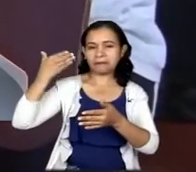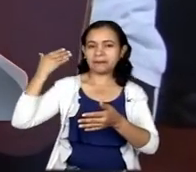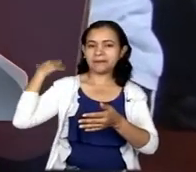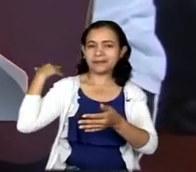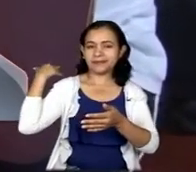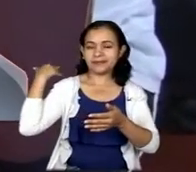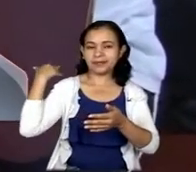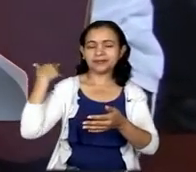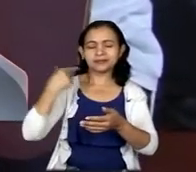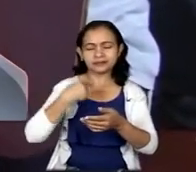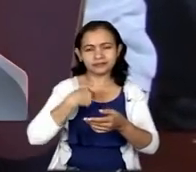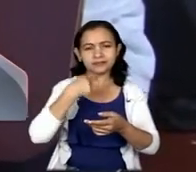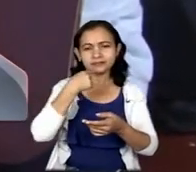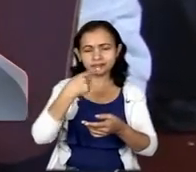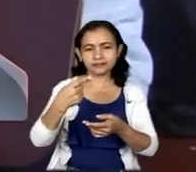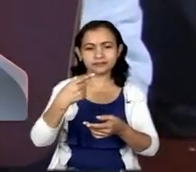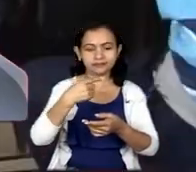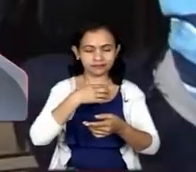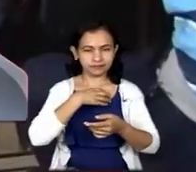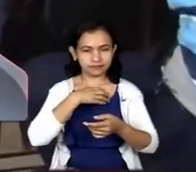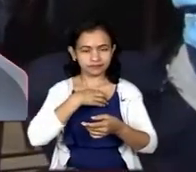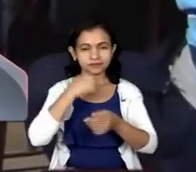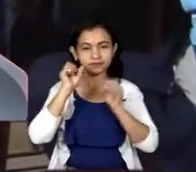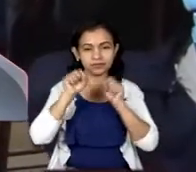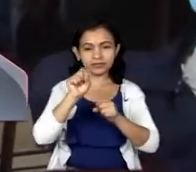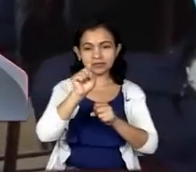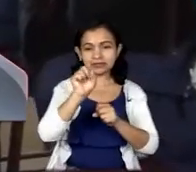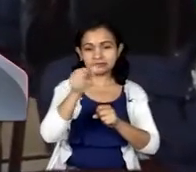yo así lo puedo calificar, en lo personal lo puedo calificar como